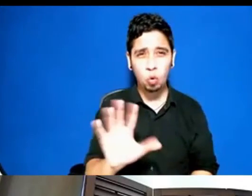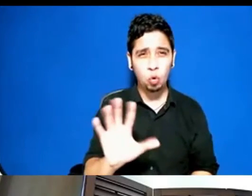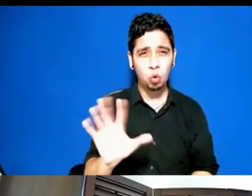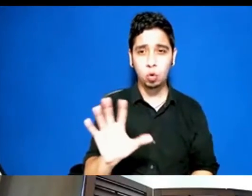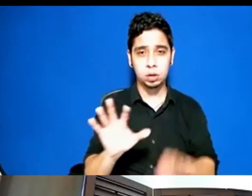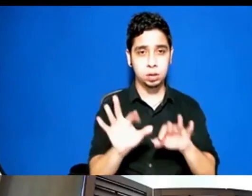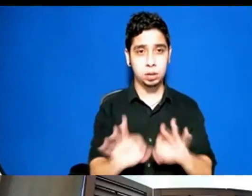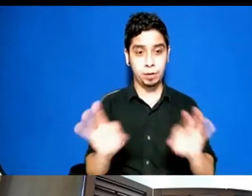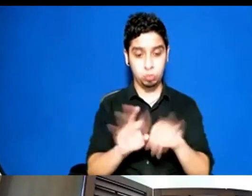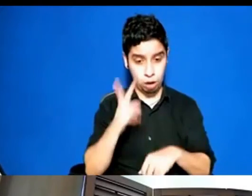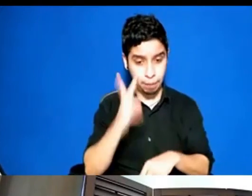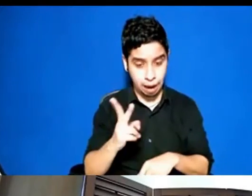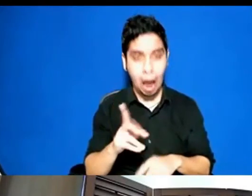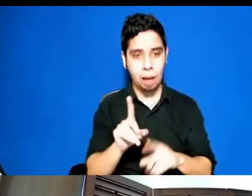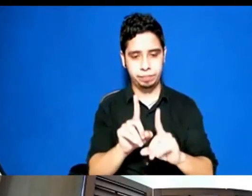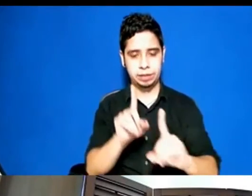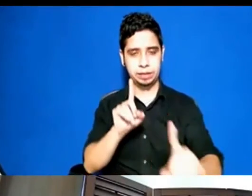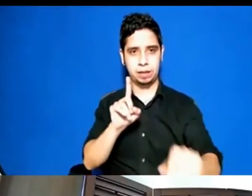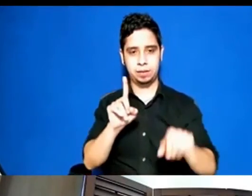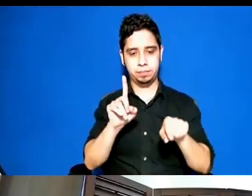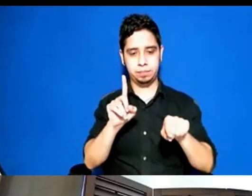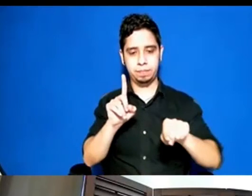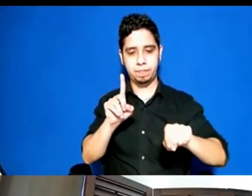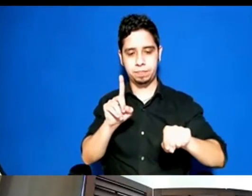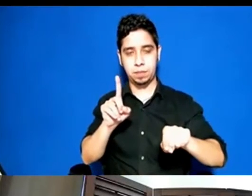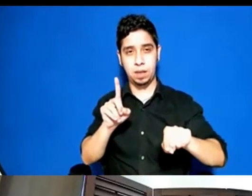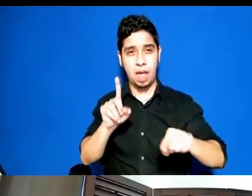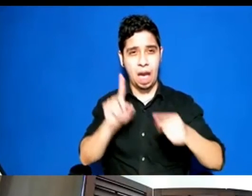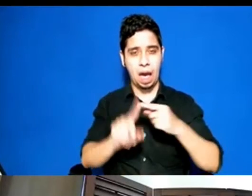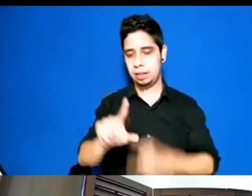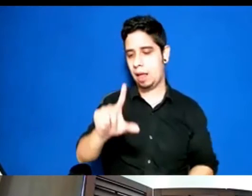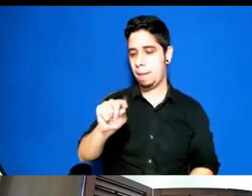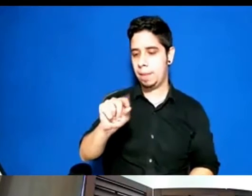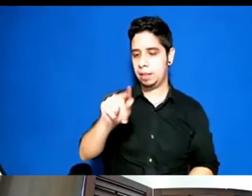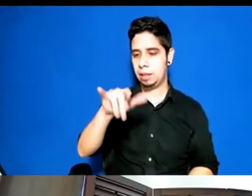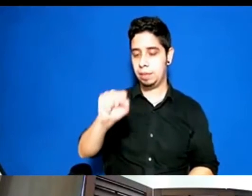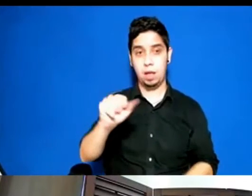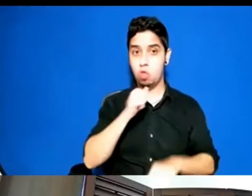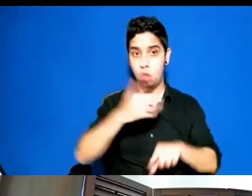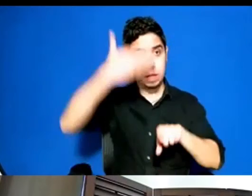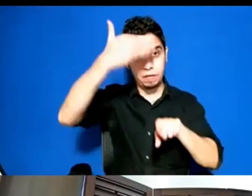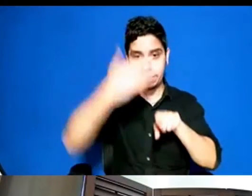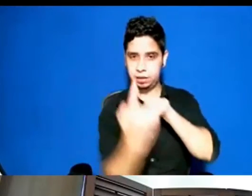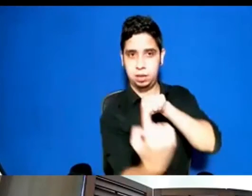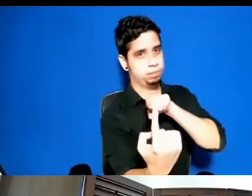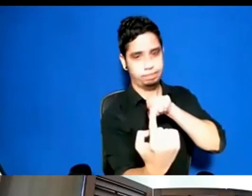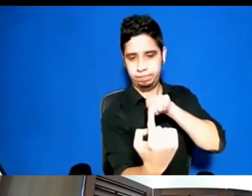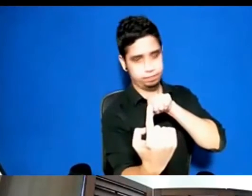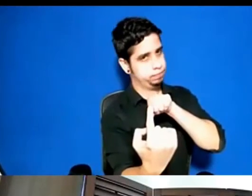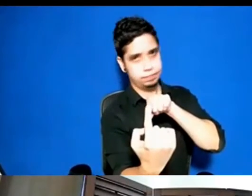esta distancia hasta 20 pies en la parte posterior. Nunca te le pares